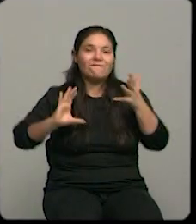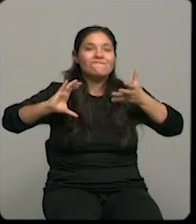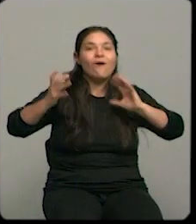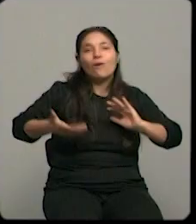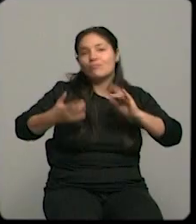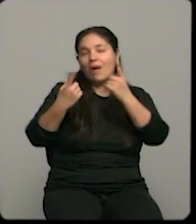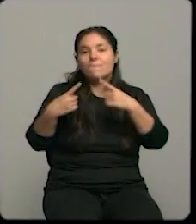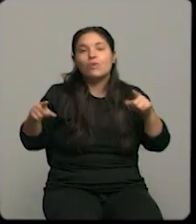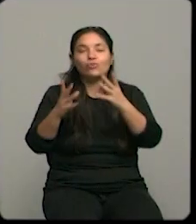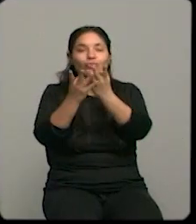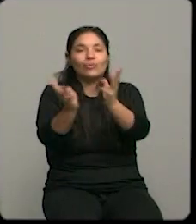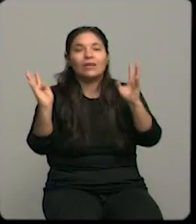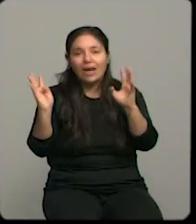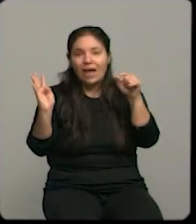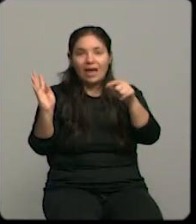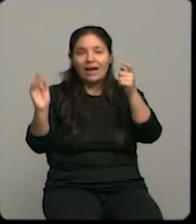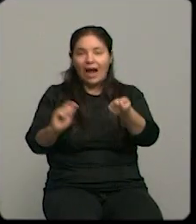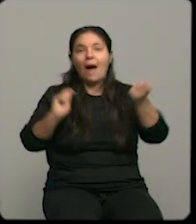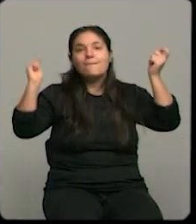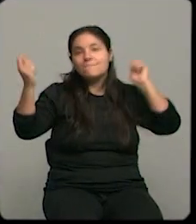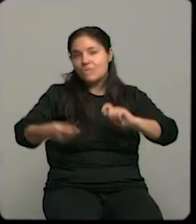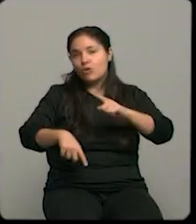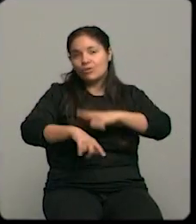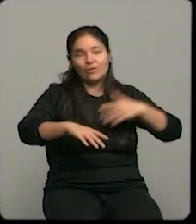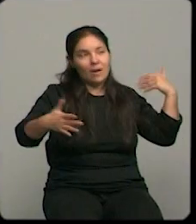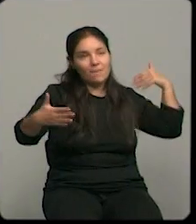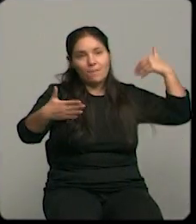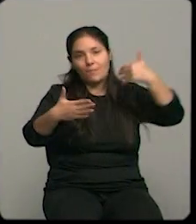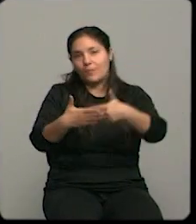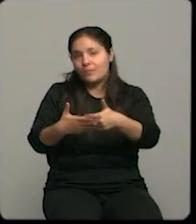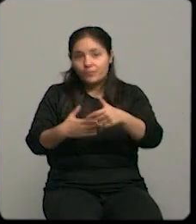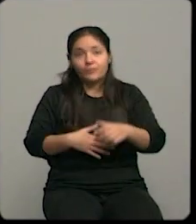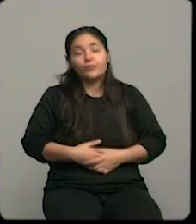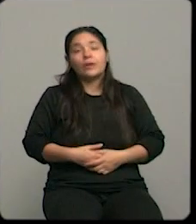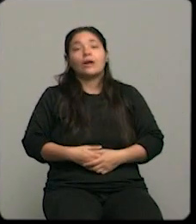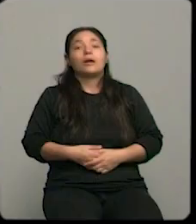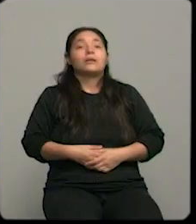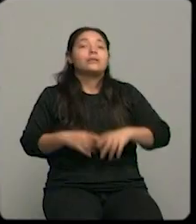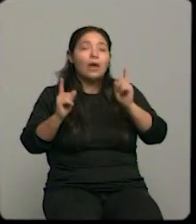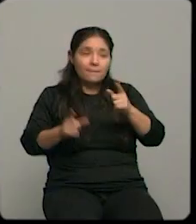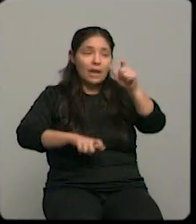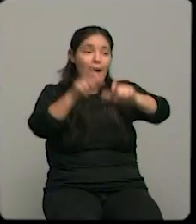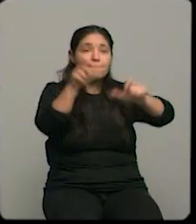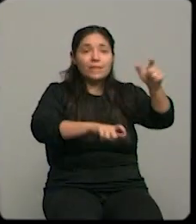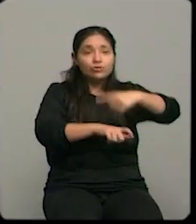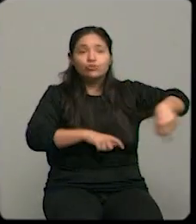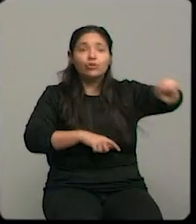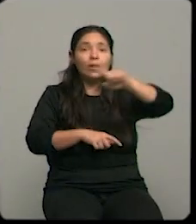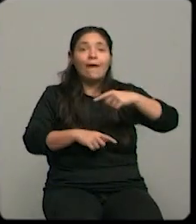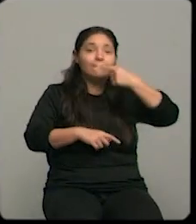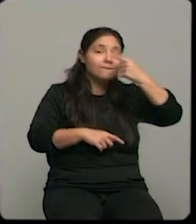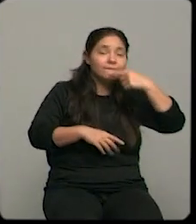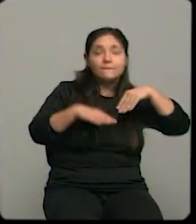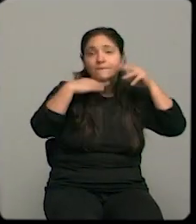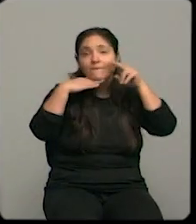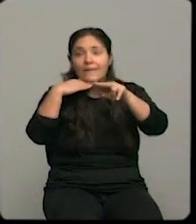consumir cultura cambió en todos los aspectos. Hoy están lo que se conocen como prosumidores. El propio público cambia el producto que le ofreces. Y